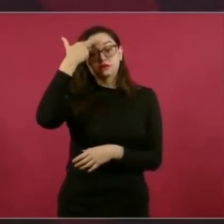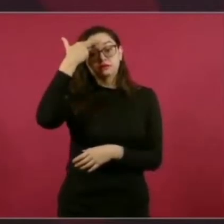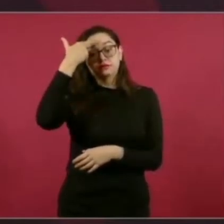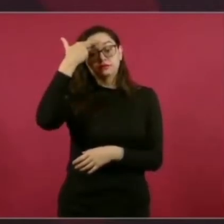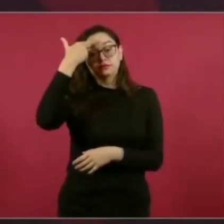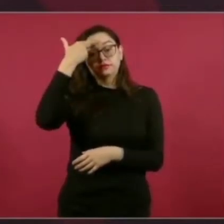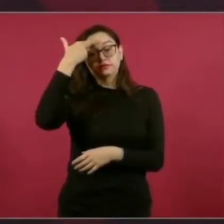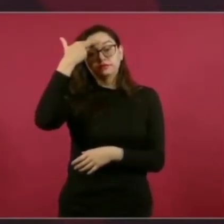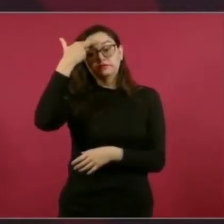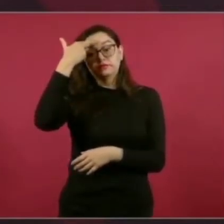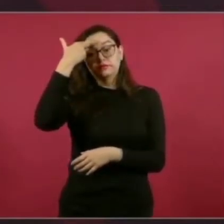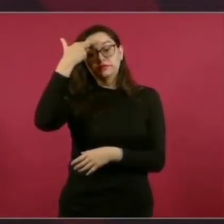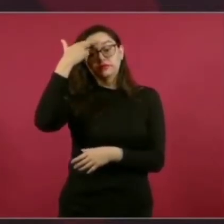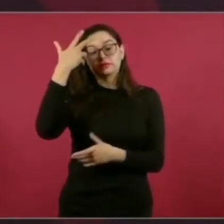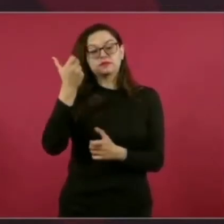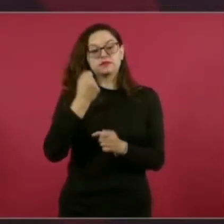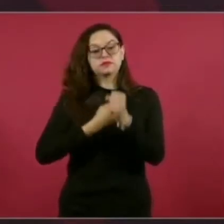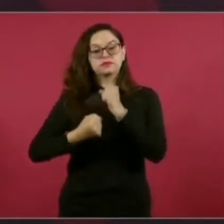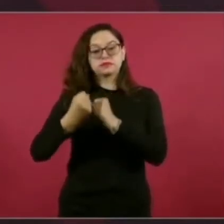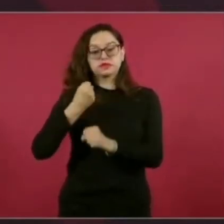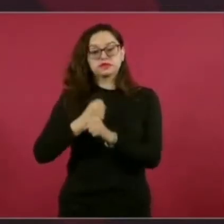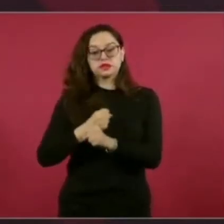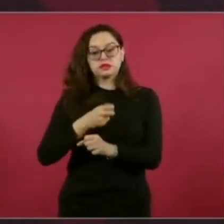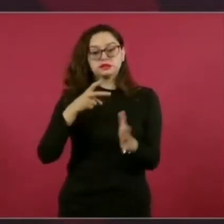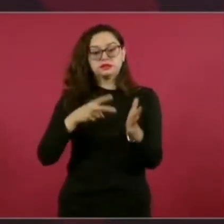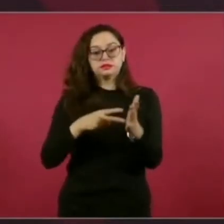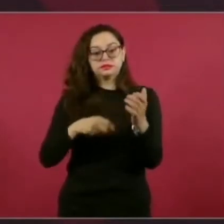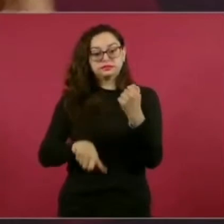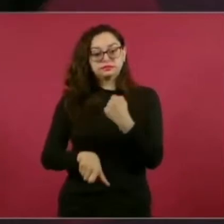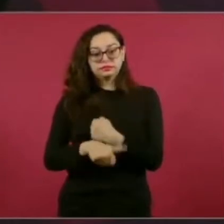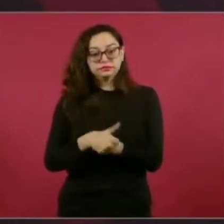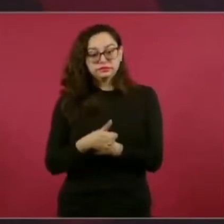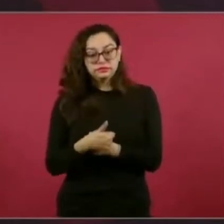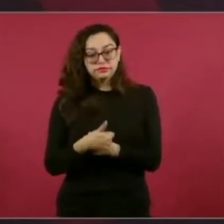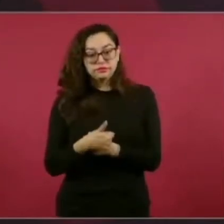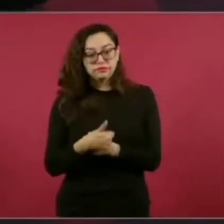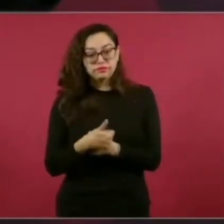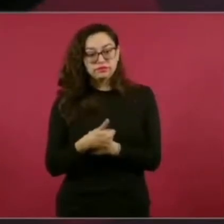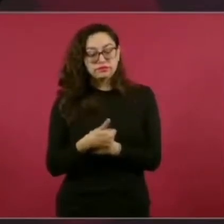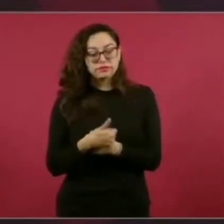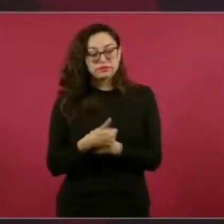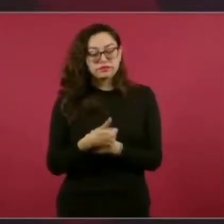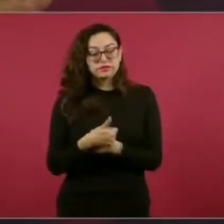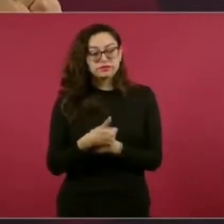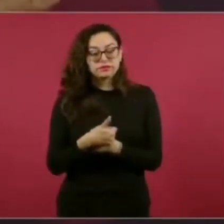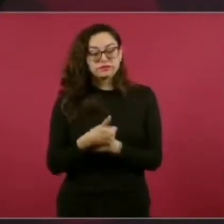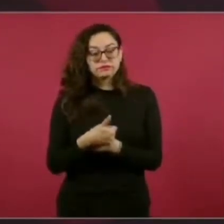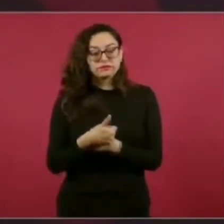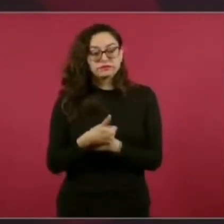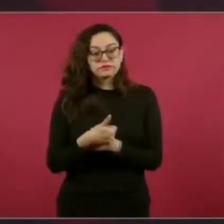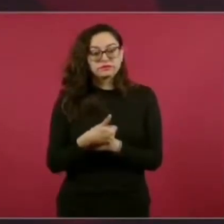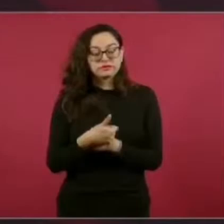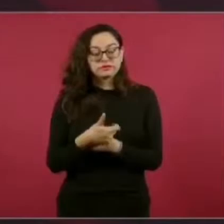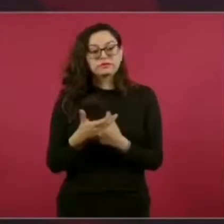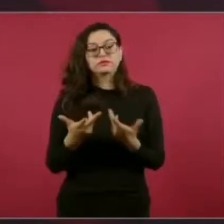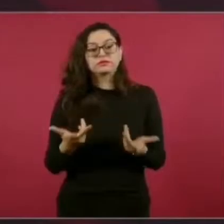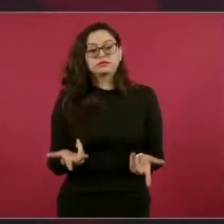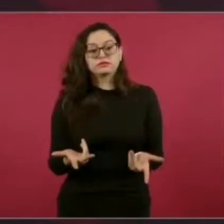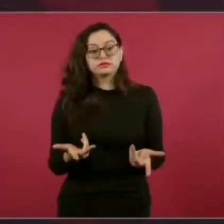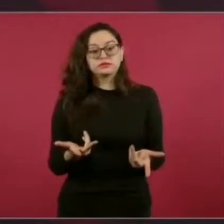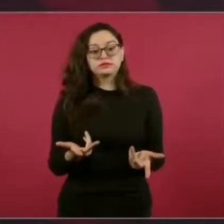de el 2011, cuando estaba la guerra contra el